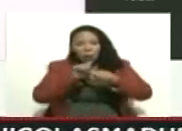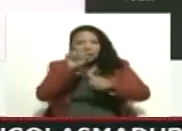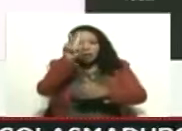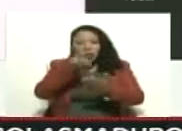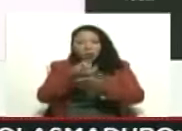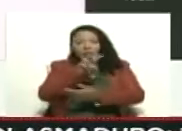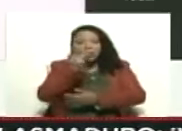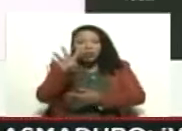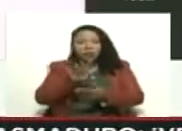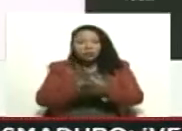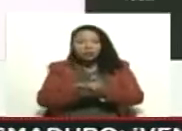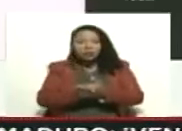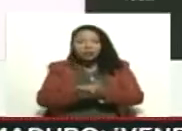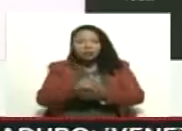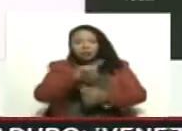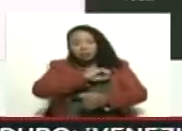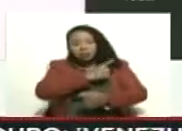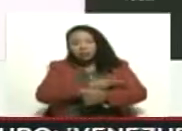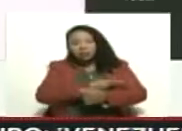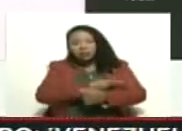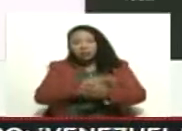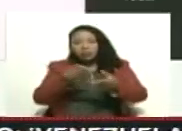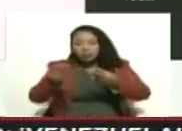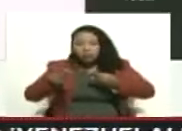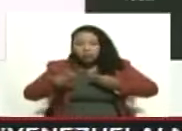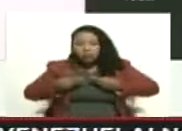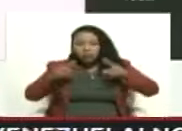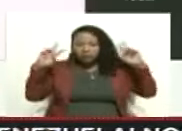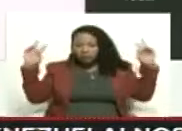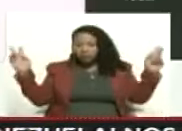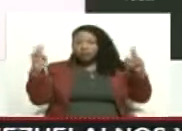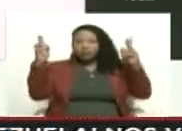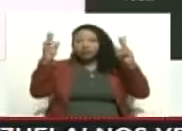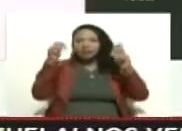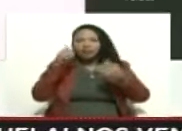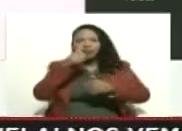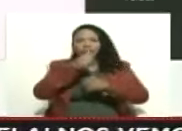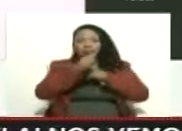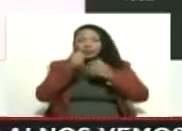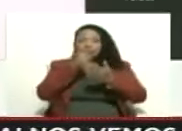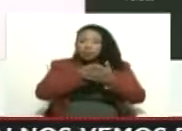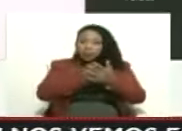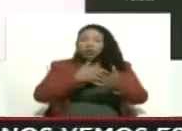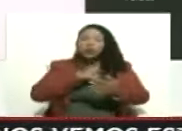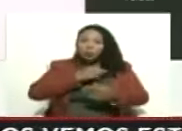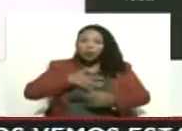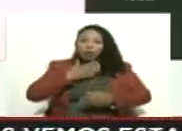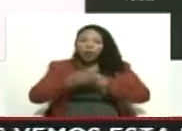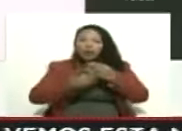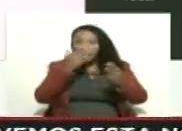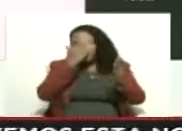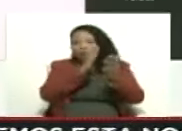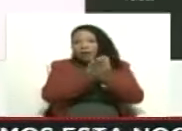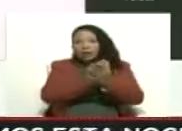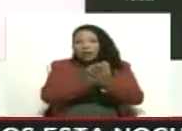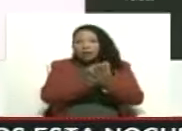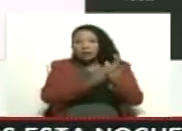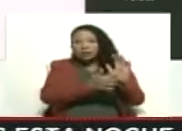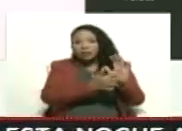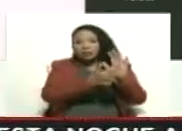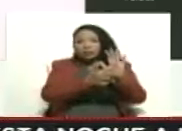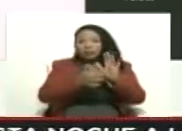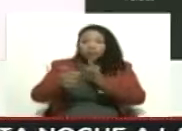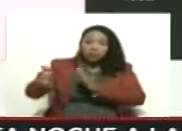2024 con la fuerza que nos garantice victorias en cada batalla que seamos capaces de enfrentar o Que nos ponga la vi en el